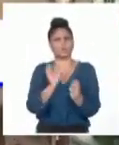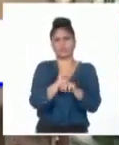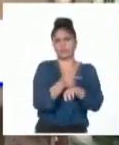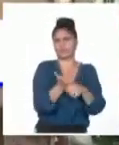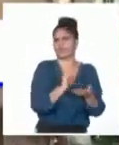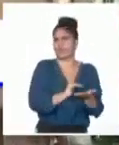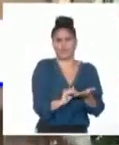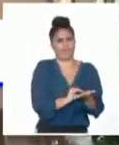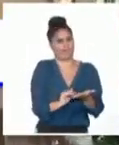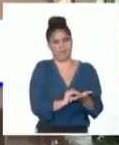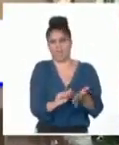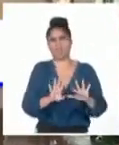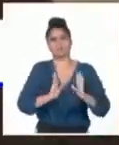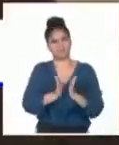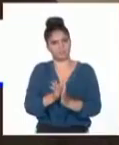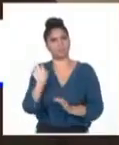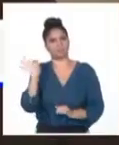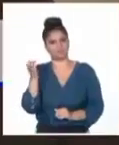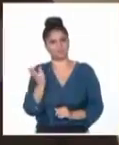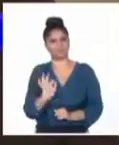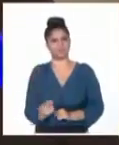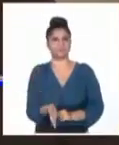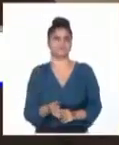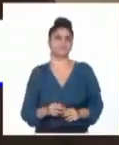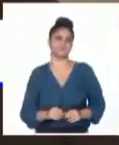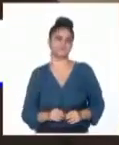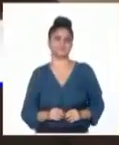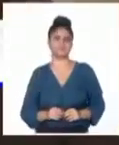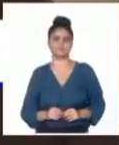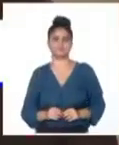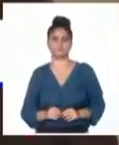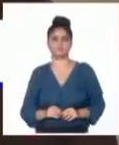la refinación del crudo que está llegando. Estamos listos